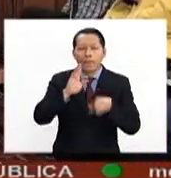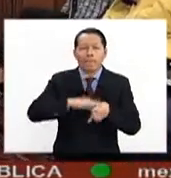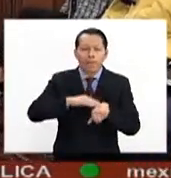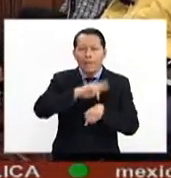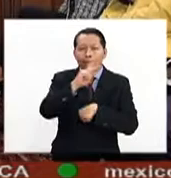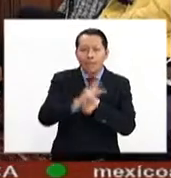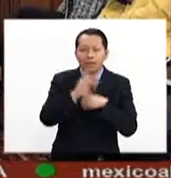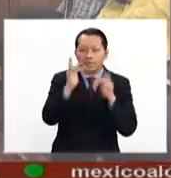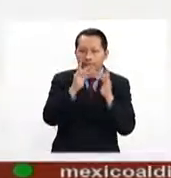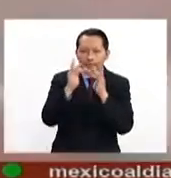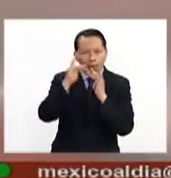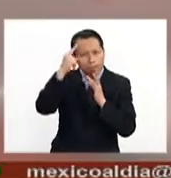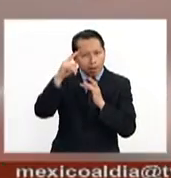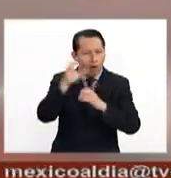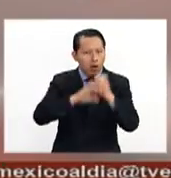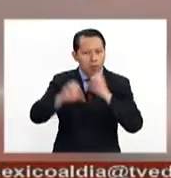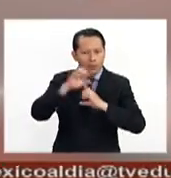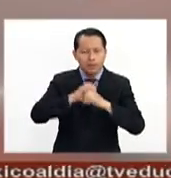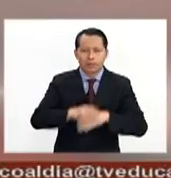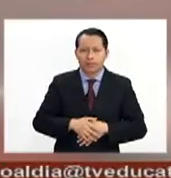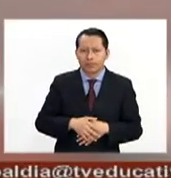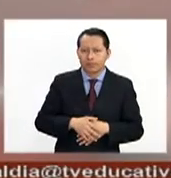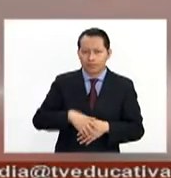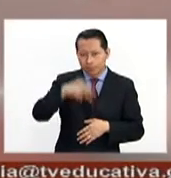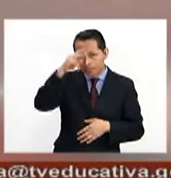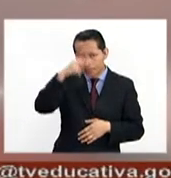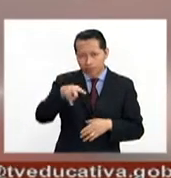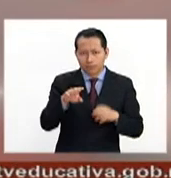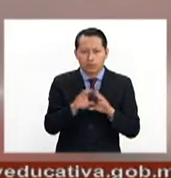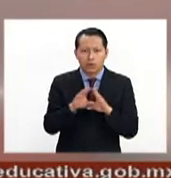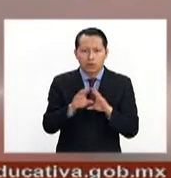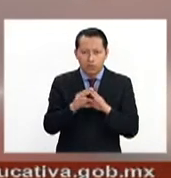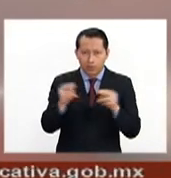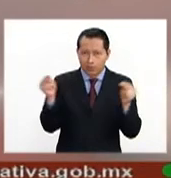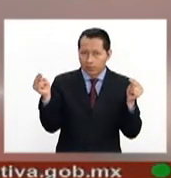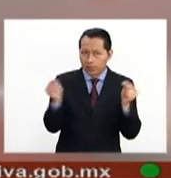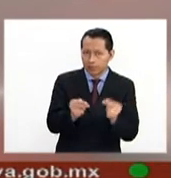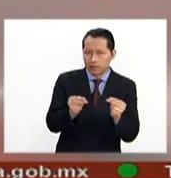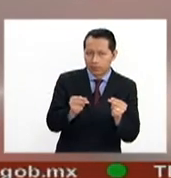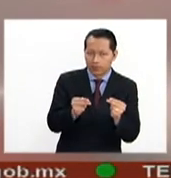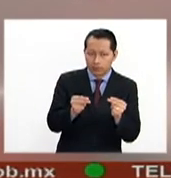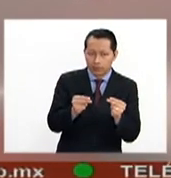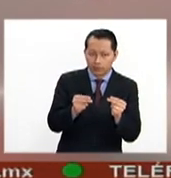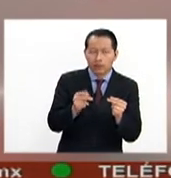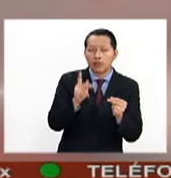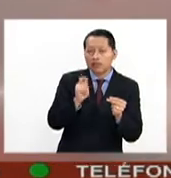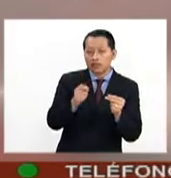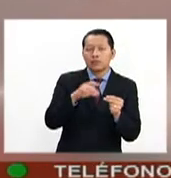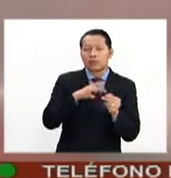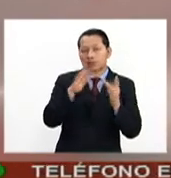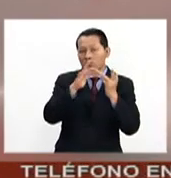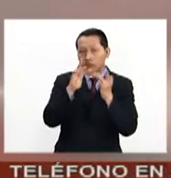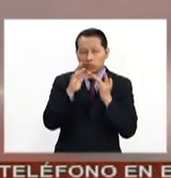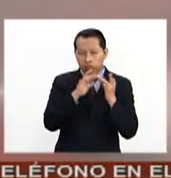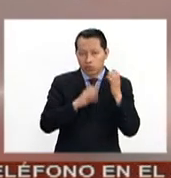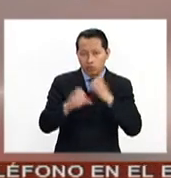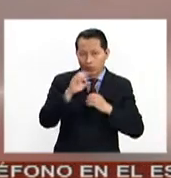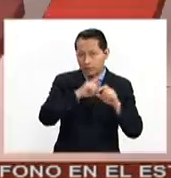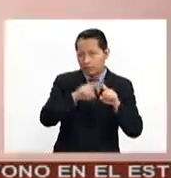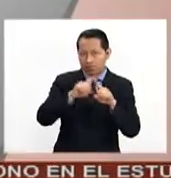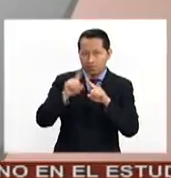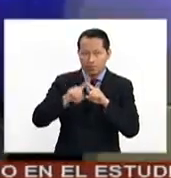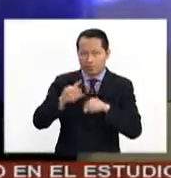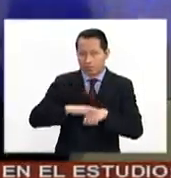en materia de comercio. Hoy lo que México requiere, por ejemplo, es diversificar sus mercados